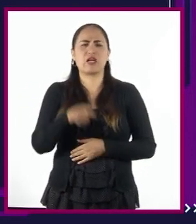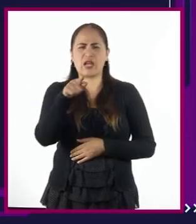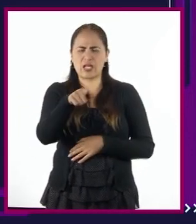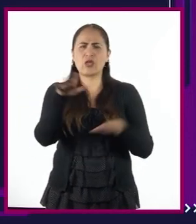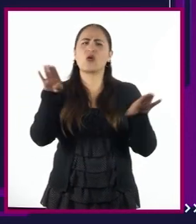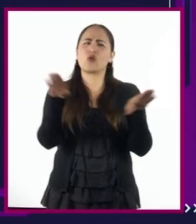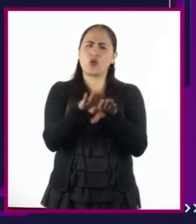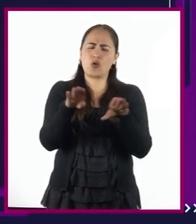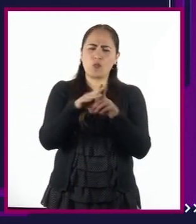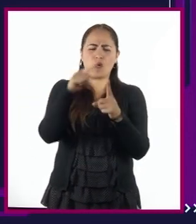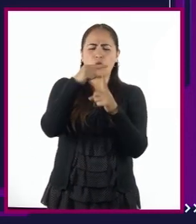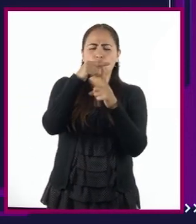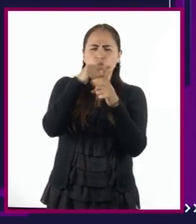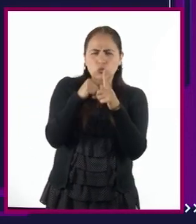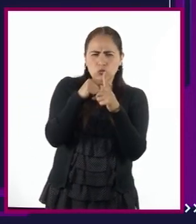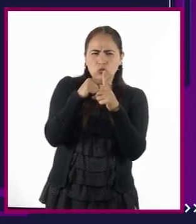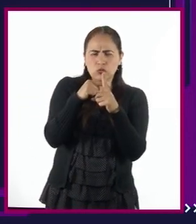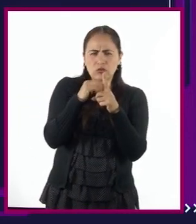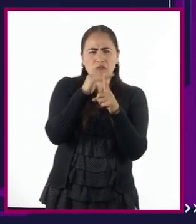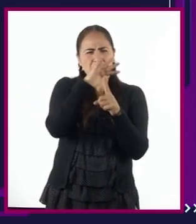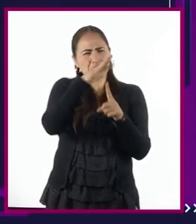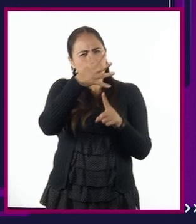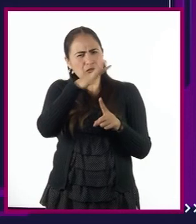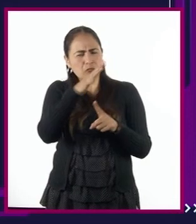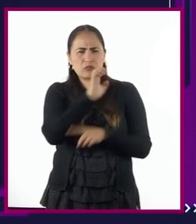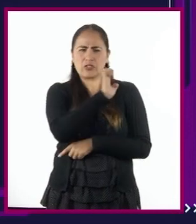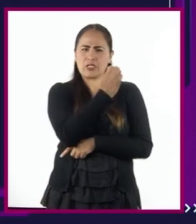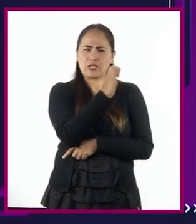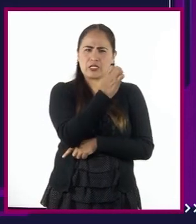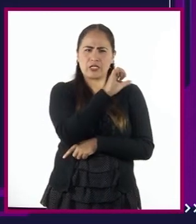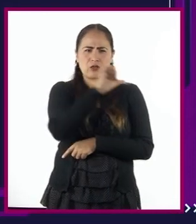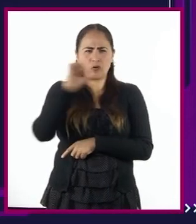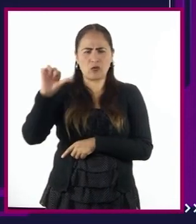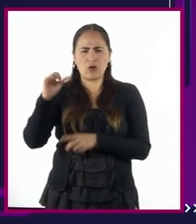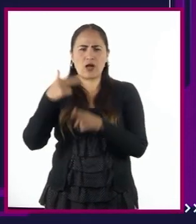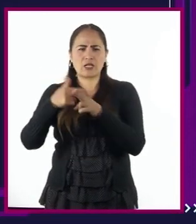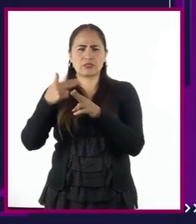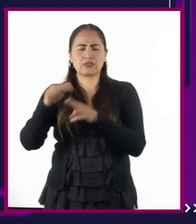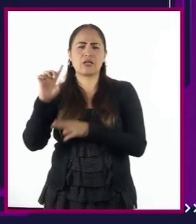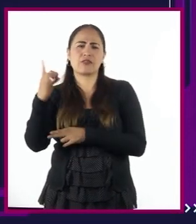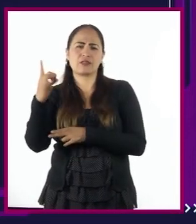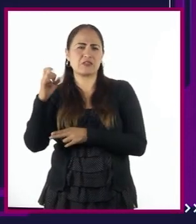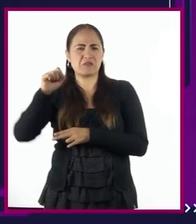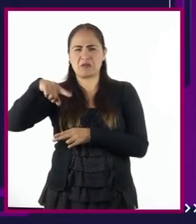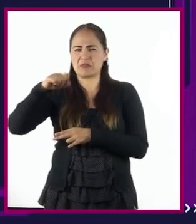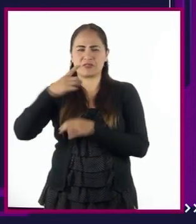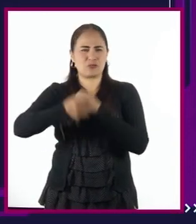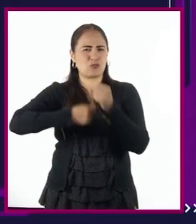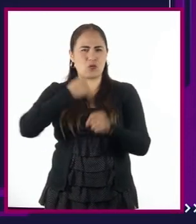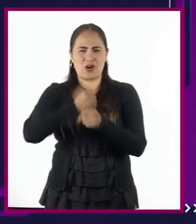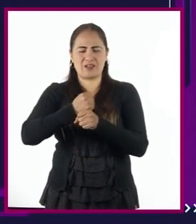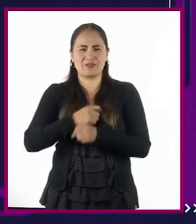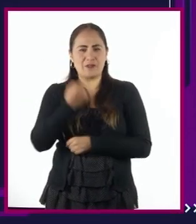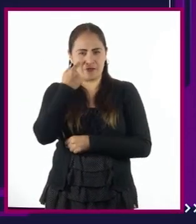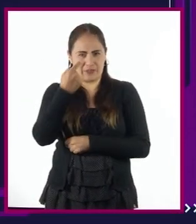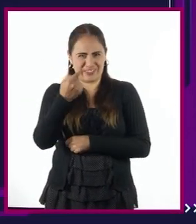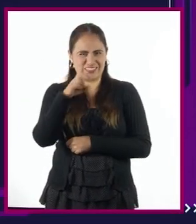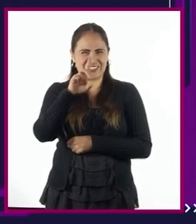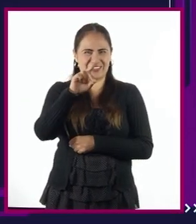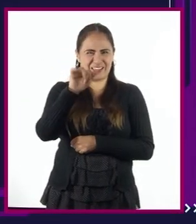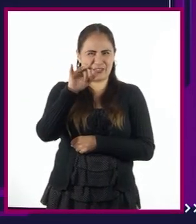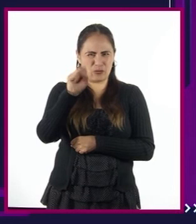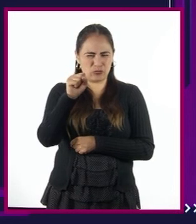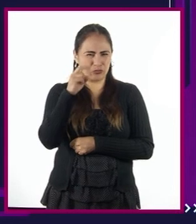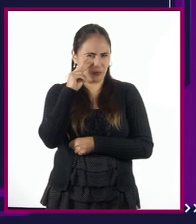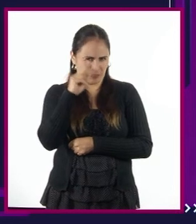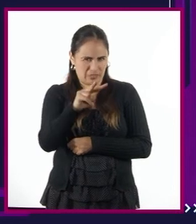la temperatura mínima promedio desde enero hasta diciembre del mismo año. Observen los datos que nos